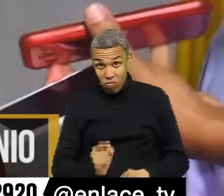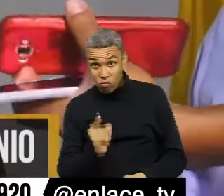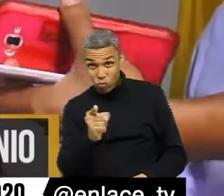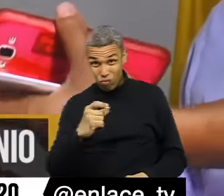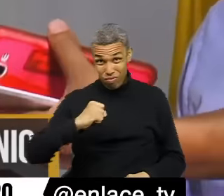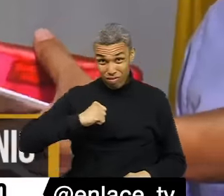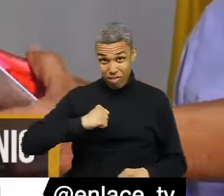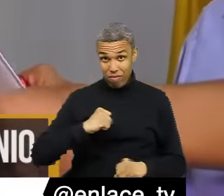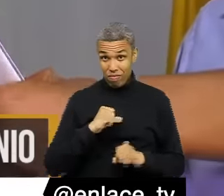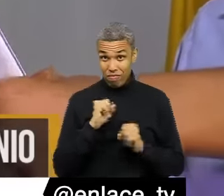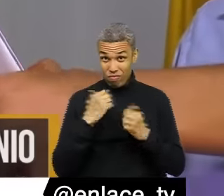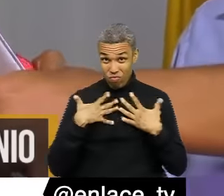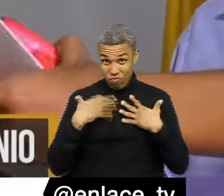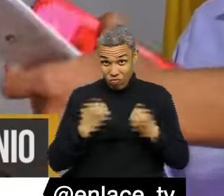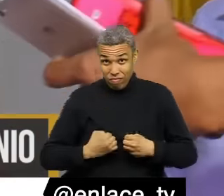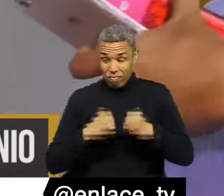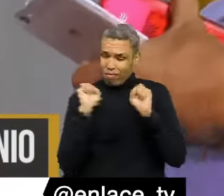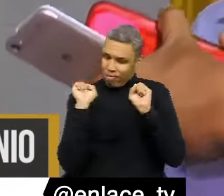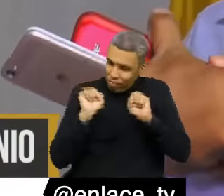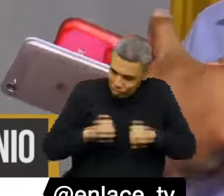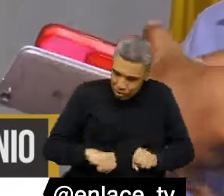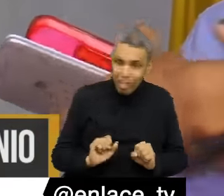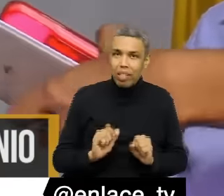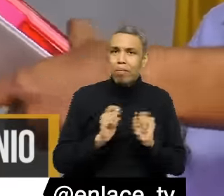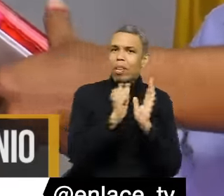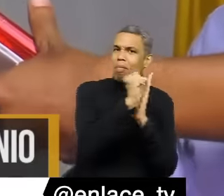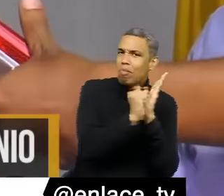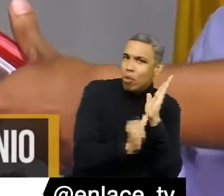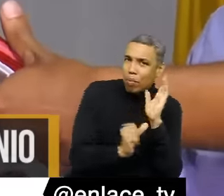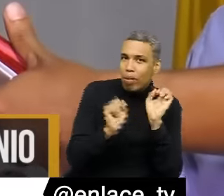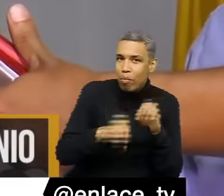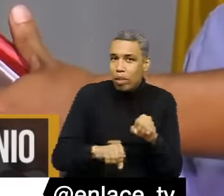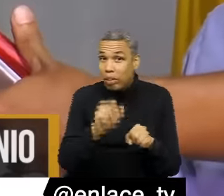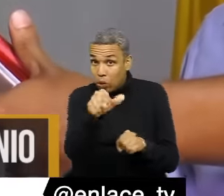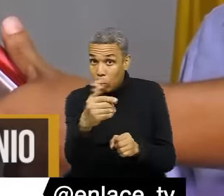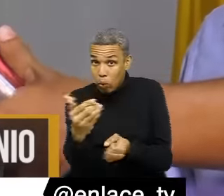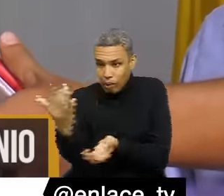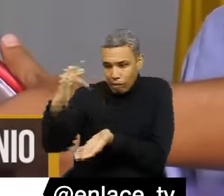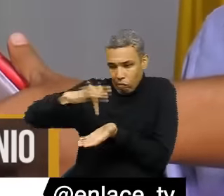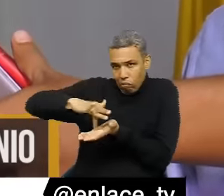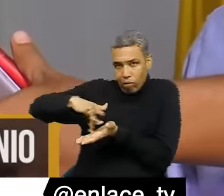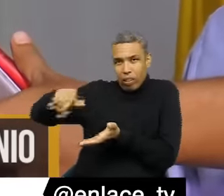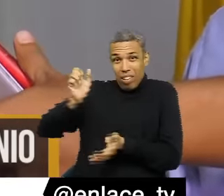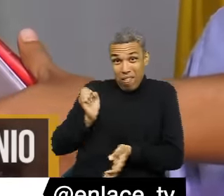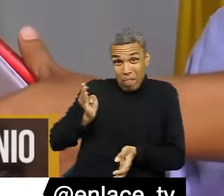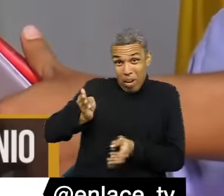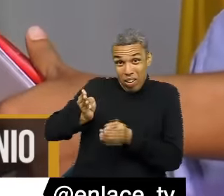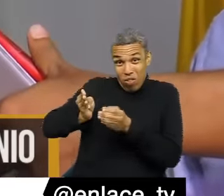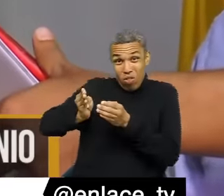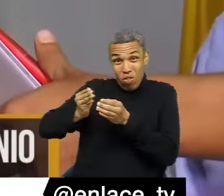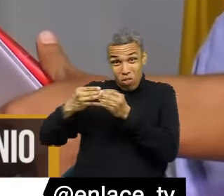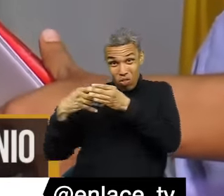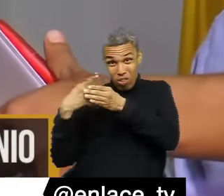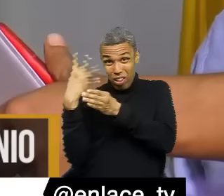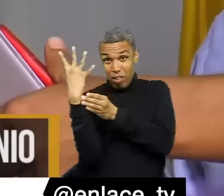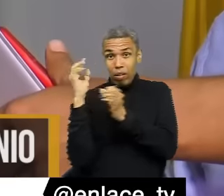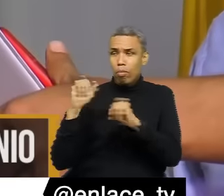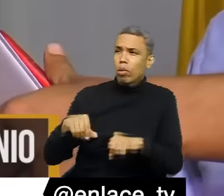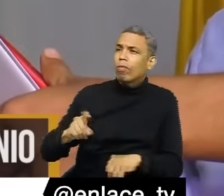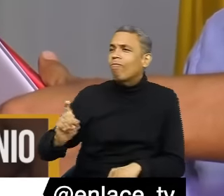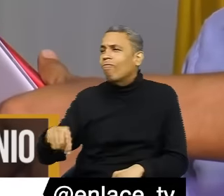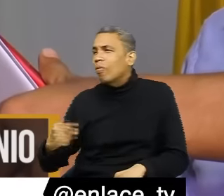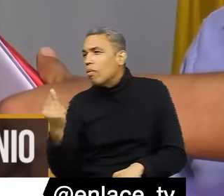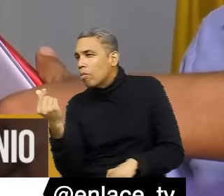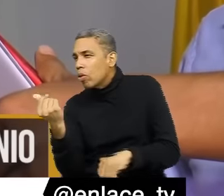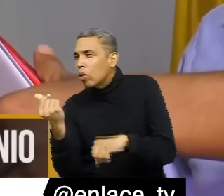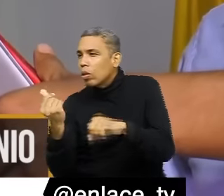serán sujetos de este crédito agropecuario para poder desarrollar